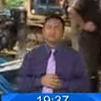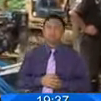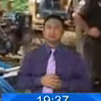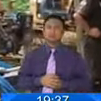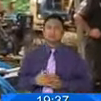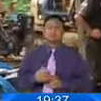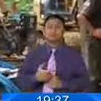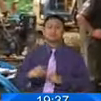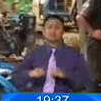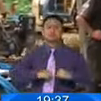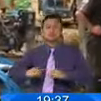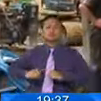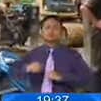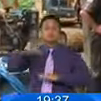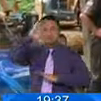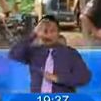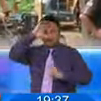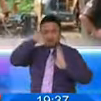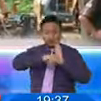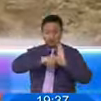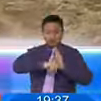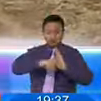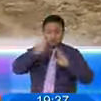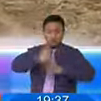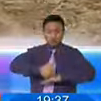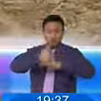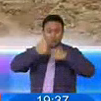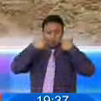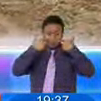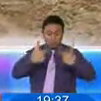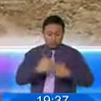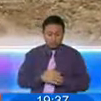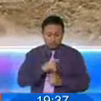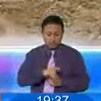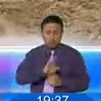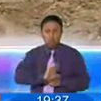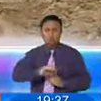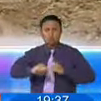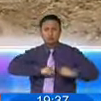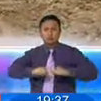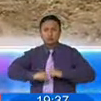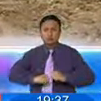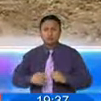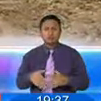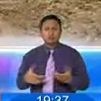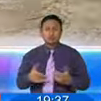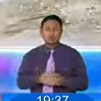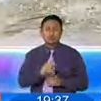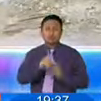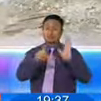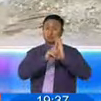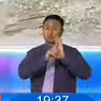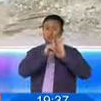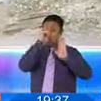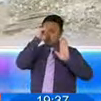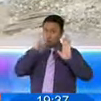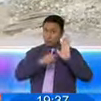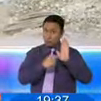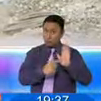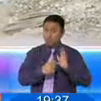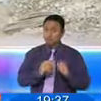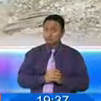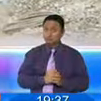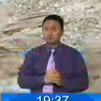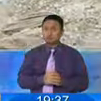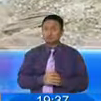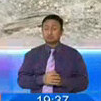actividad minera en Napo está bajo la lupa de las autoridades de control, que buscan que esta actividad sea ejecutada de acuerdo con la ley. La cual hemos evidenciado